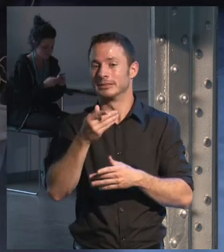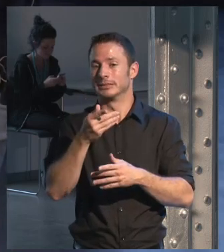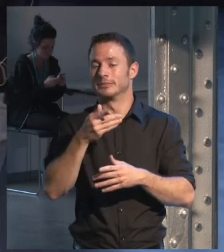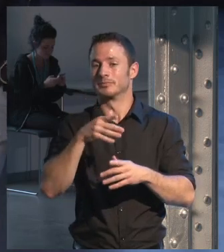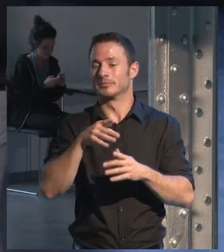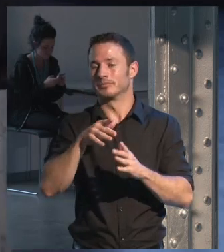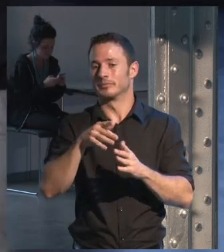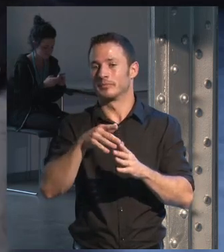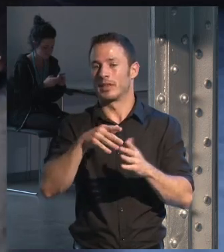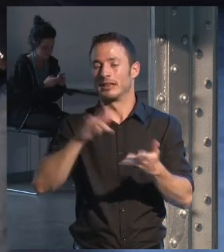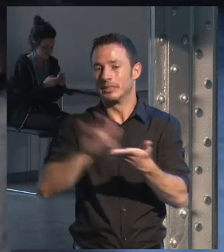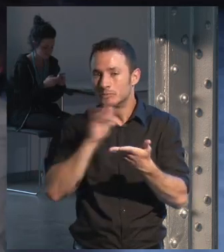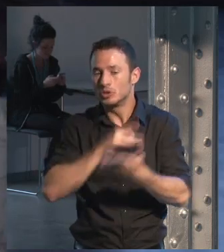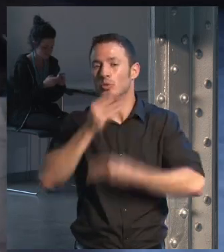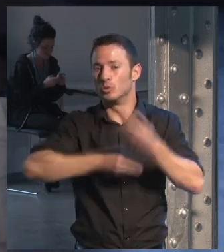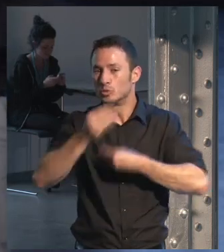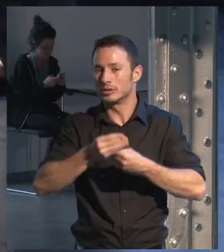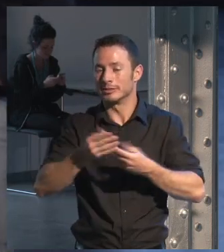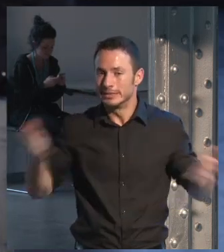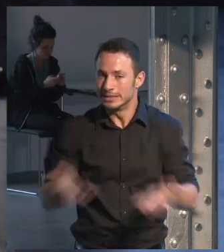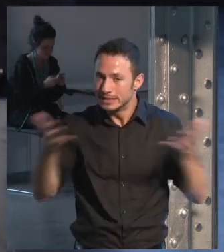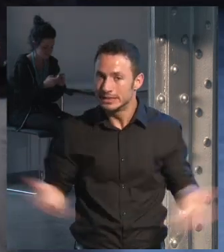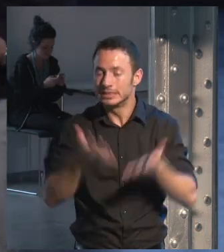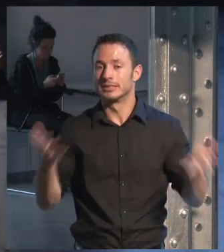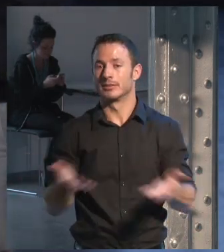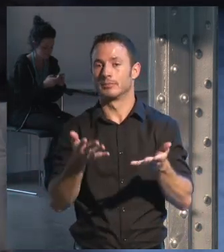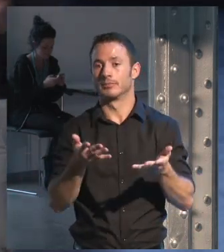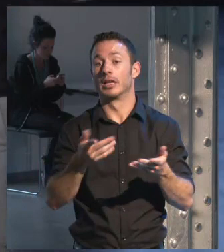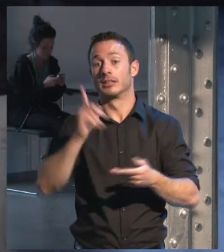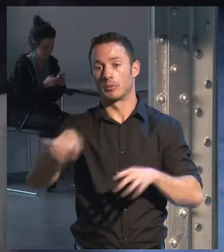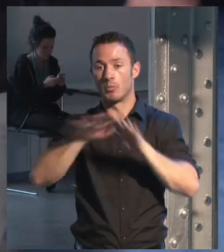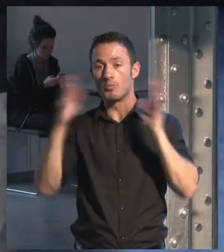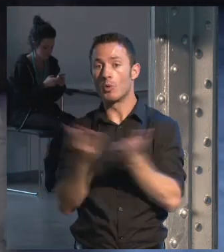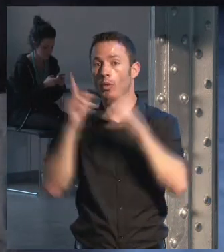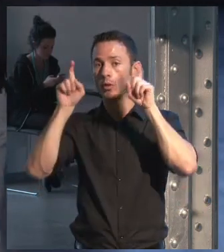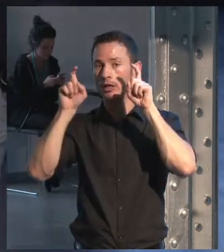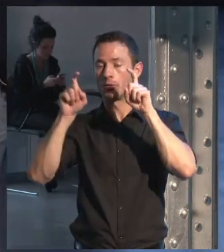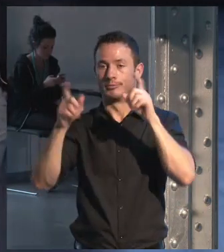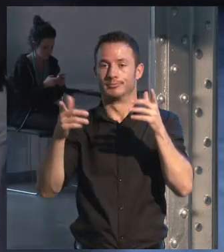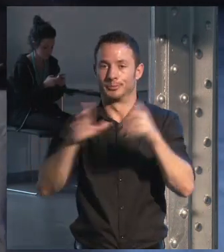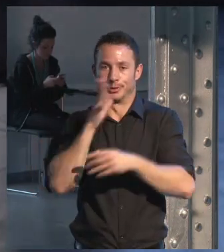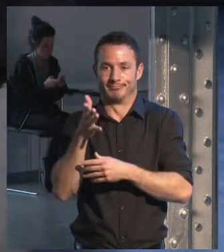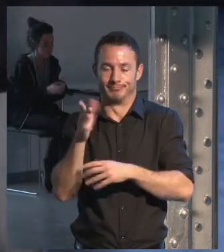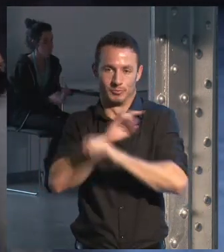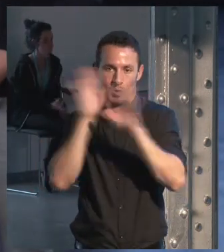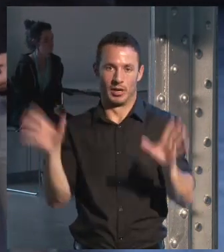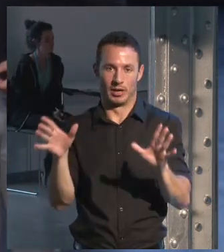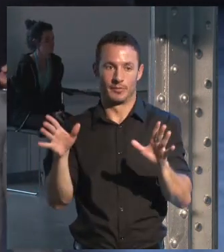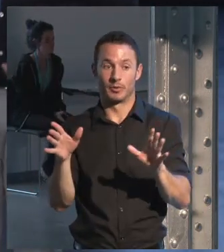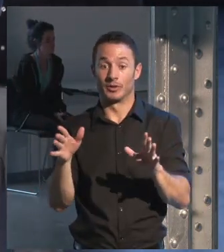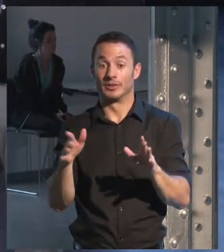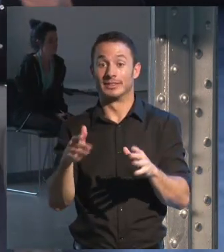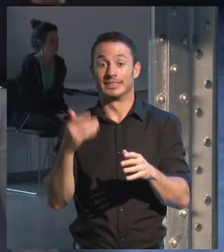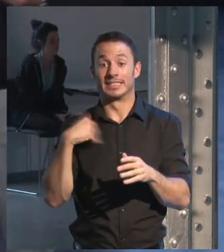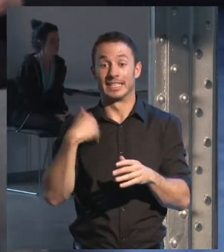objetivo clarísimo todos ellos, no quito a ninguno, el mundo educativo, porque es evidente. Entonces, cuando eso esté en